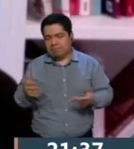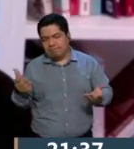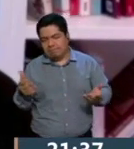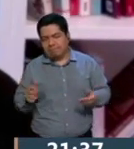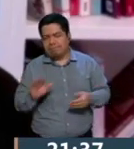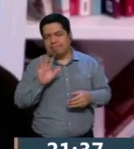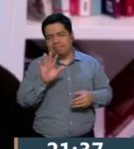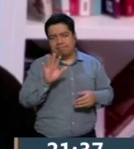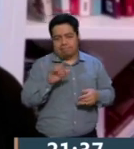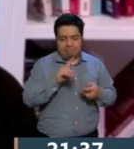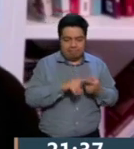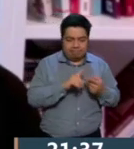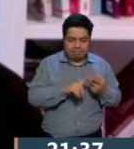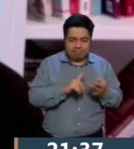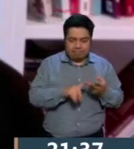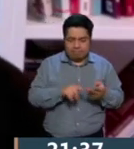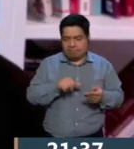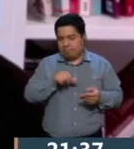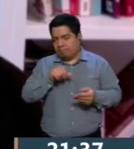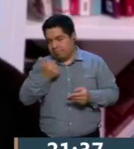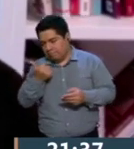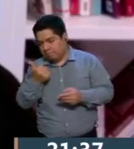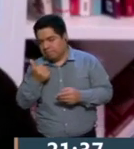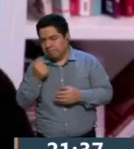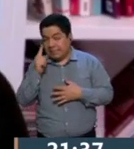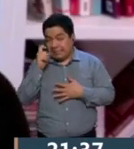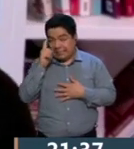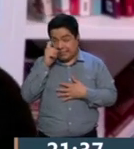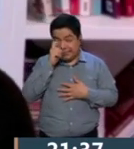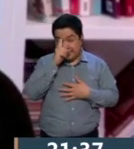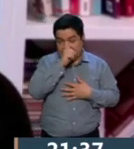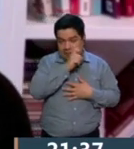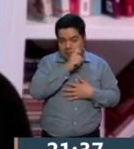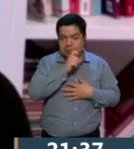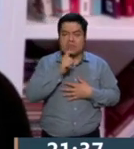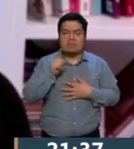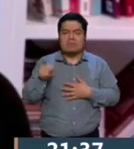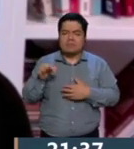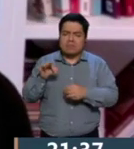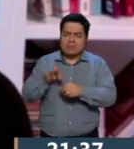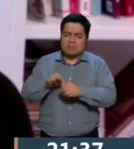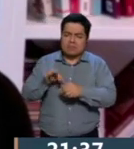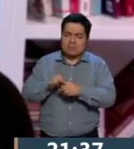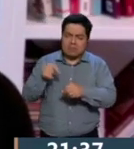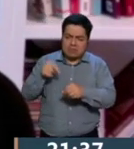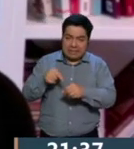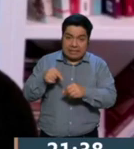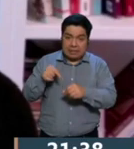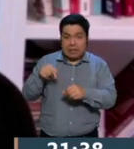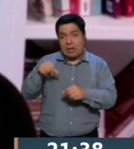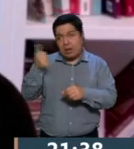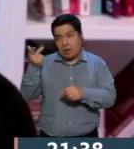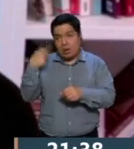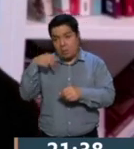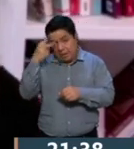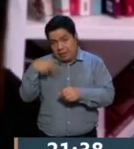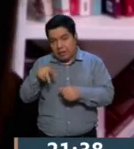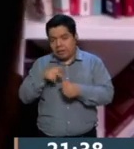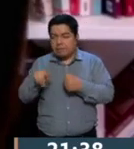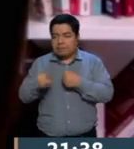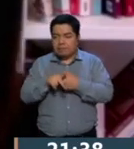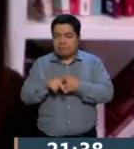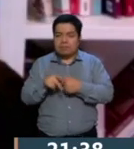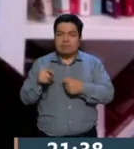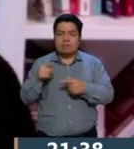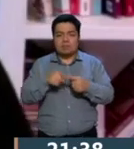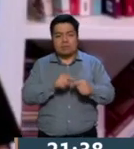déjame ir a un punto un poquito más complicado. ¿Qué es lo que pasa con el voto de los mexicanos en el extranjero? Por lo cual se han manifestado tanto